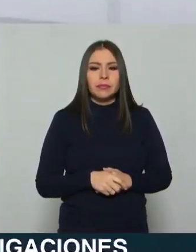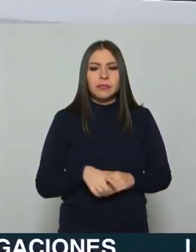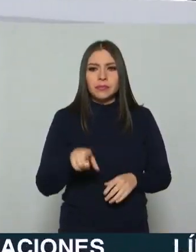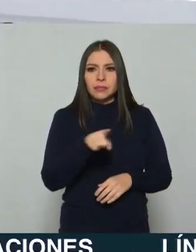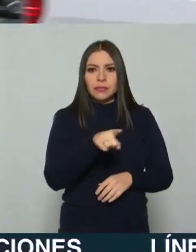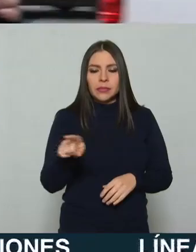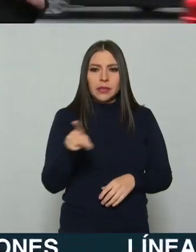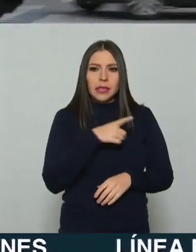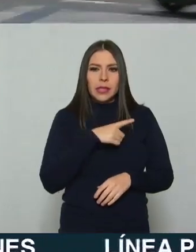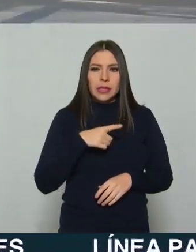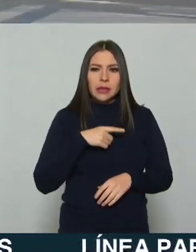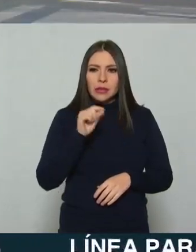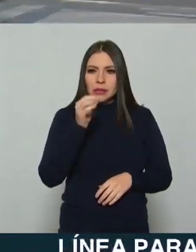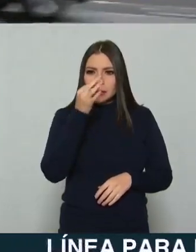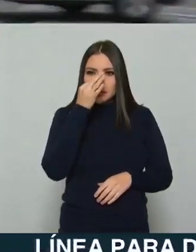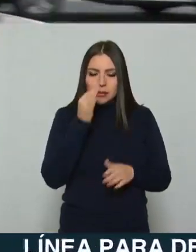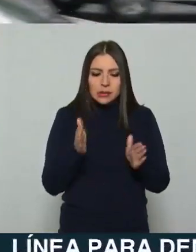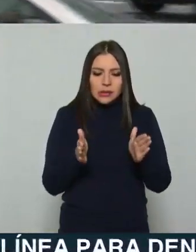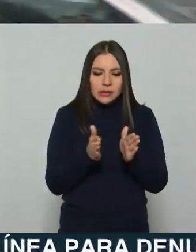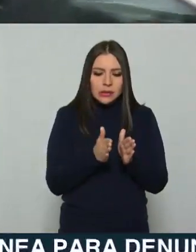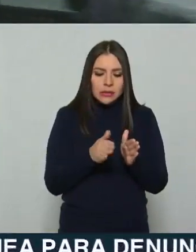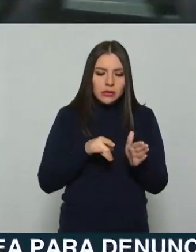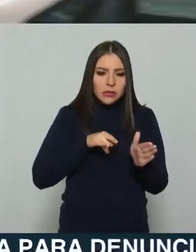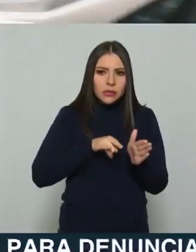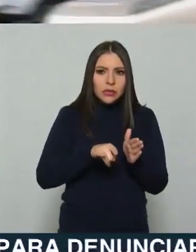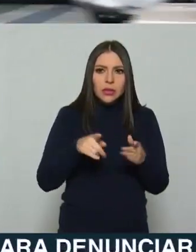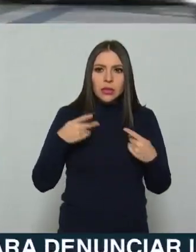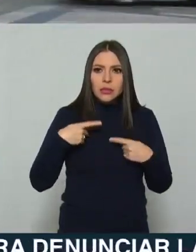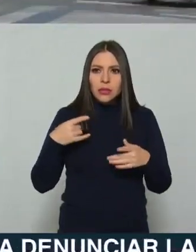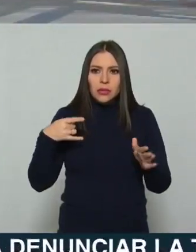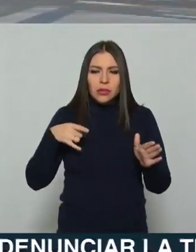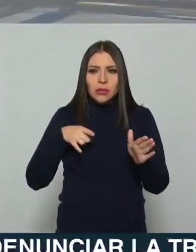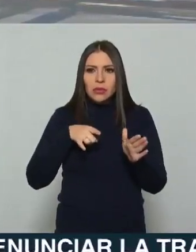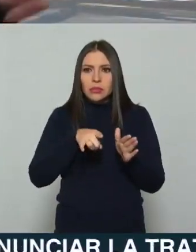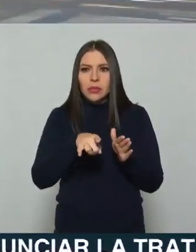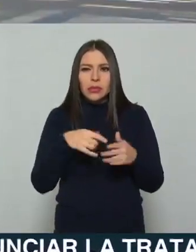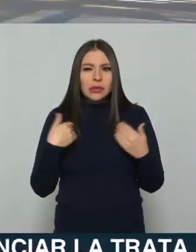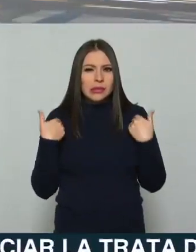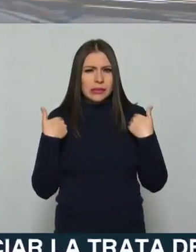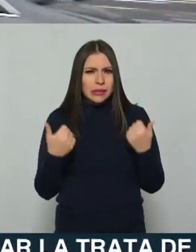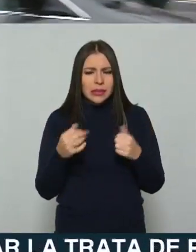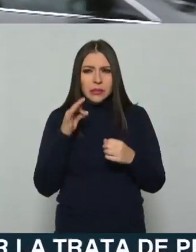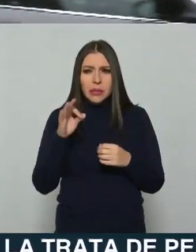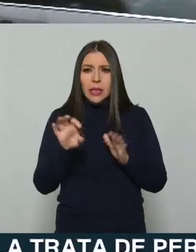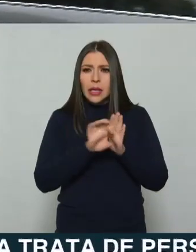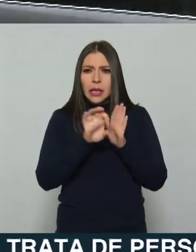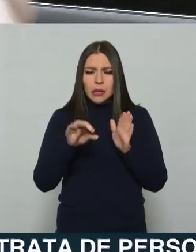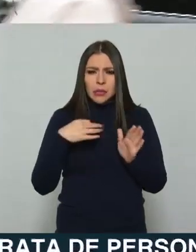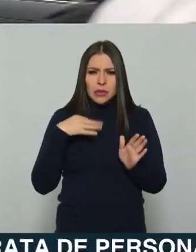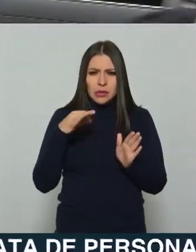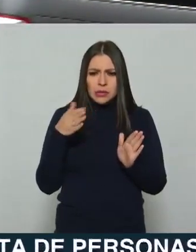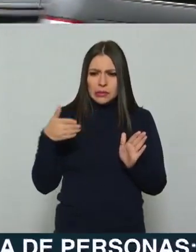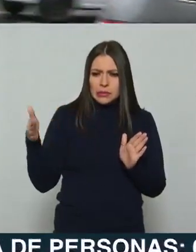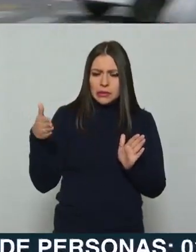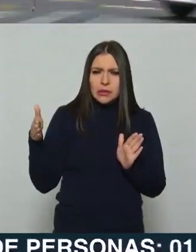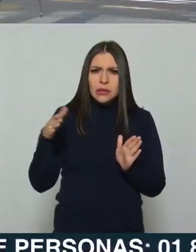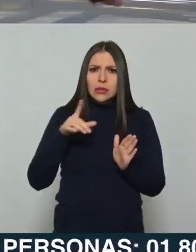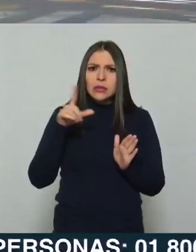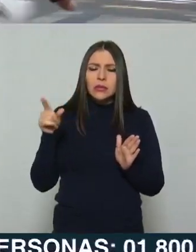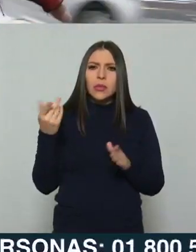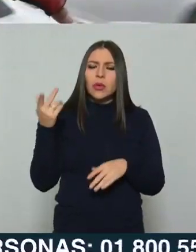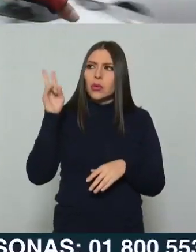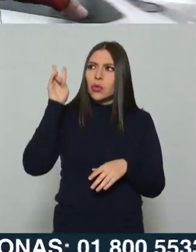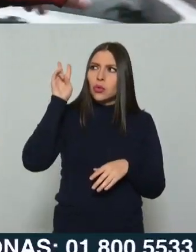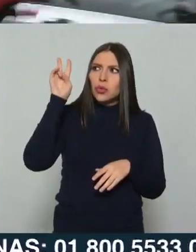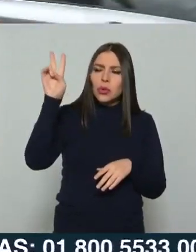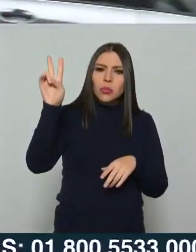carril porque la gente se sube, entonces no entiendo cómo funciona realmente. O sea, si yo voy hasta la izquierda, estoy entre el trolebús y